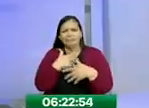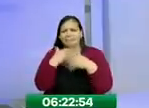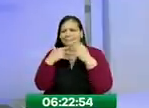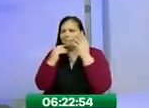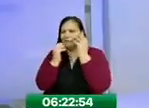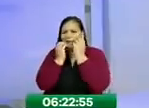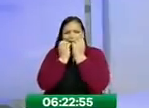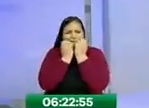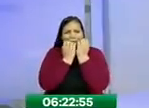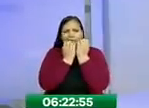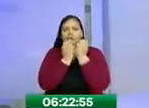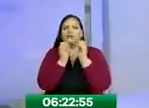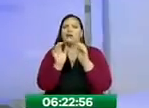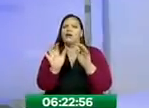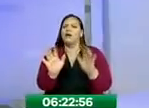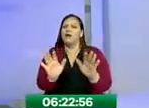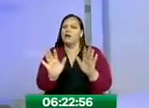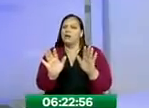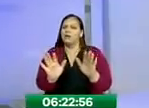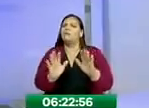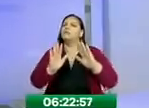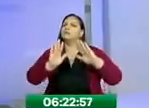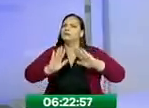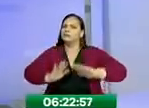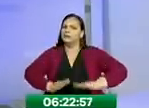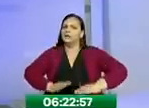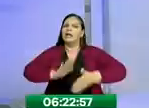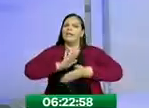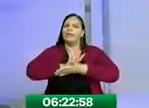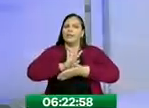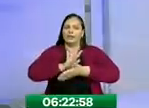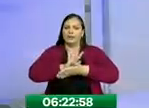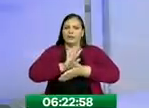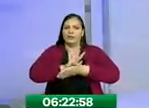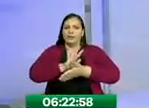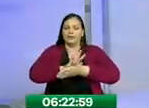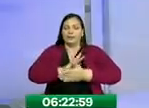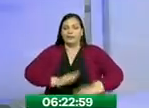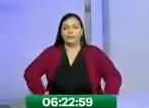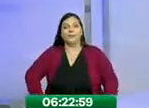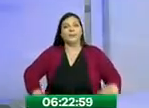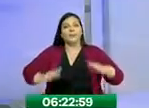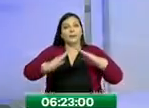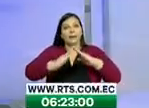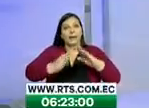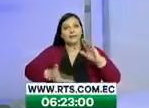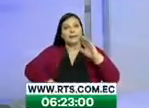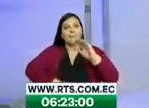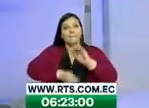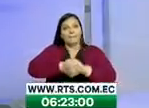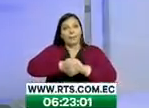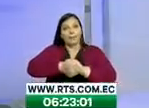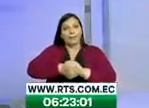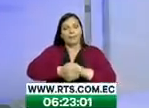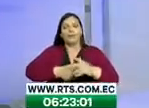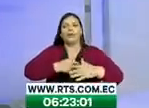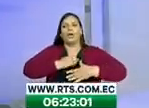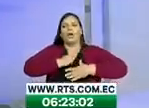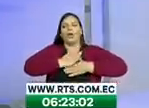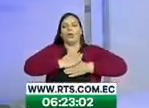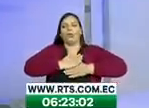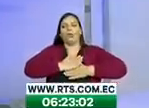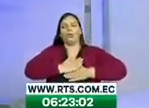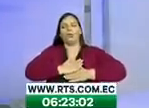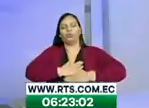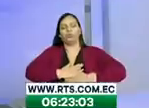situación puede ser peor, puede ser contraproducente. Recordemos que si estamos en casa no nos vamos a contagiar, que si estamos en casa